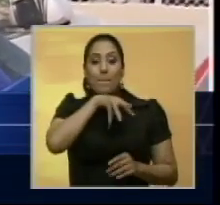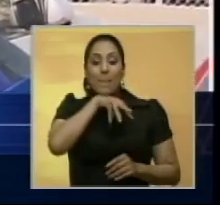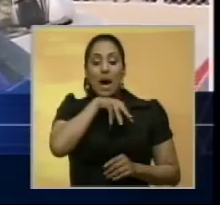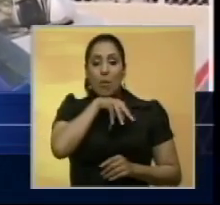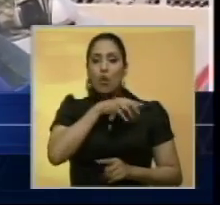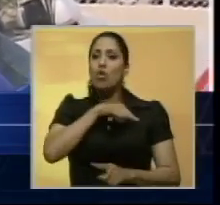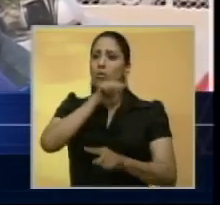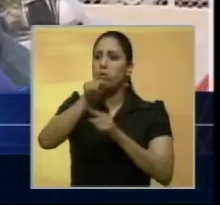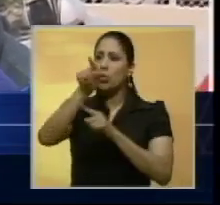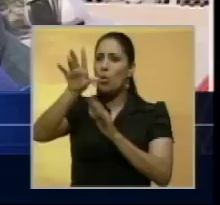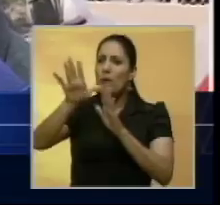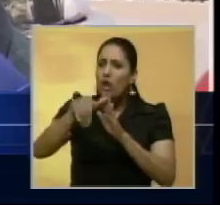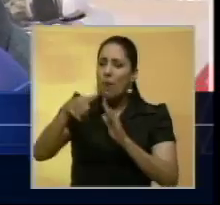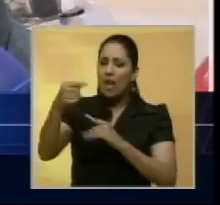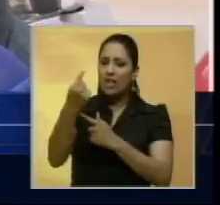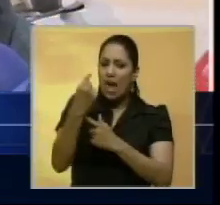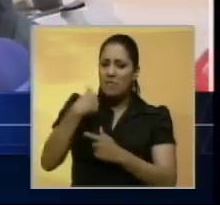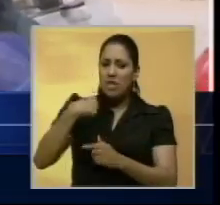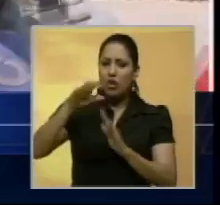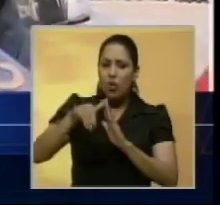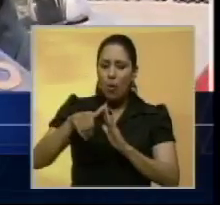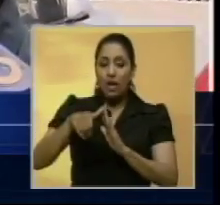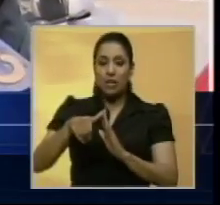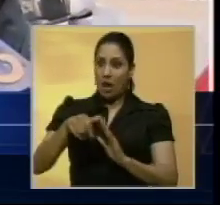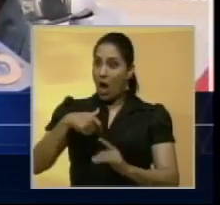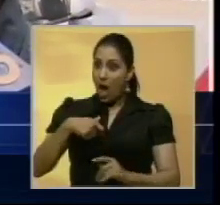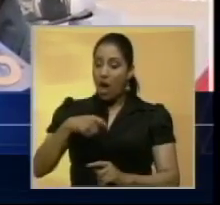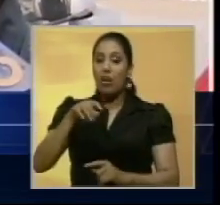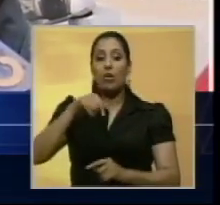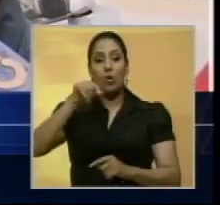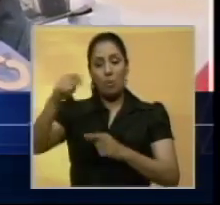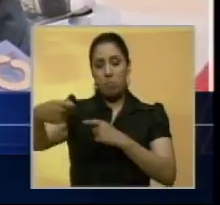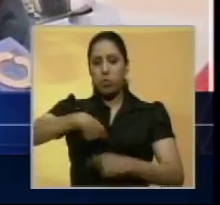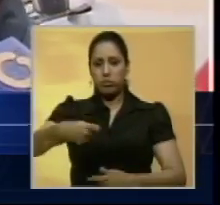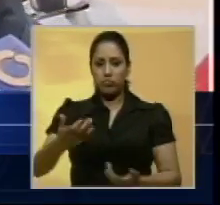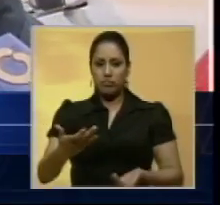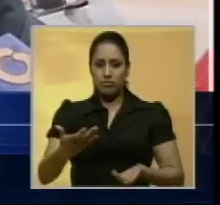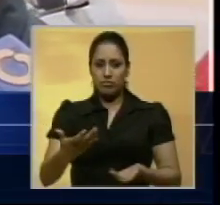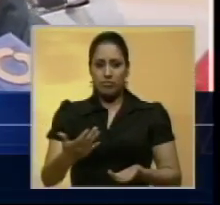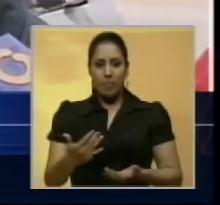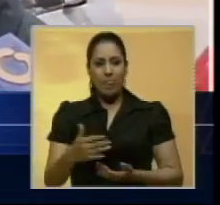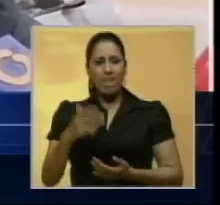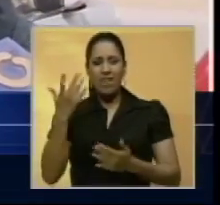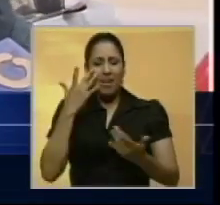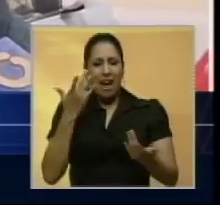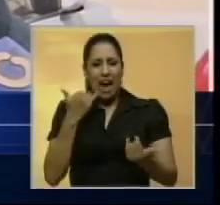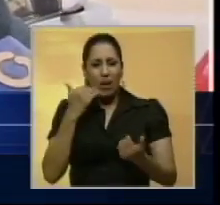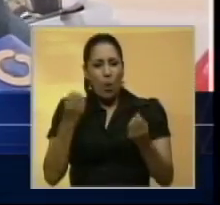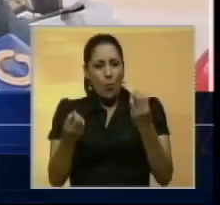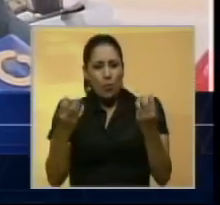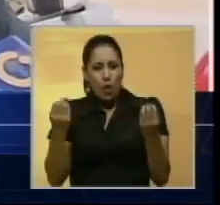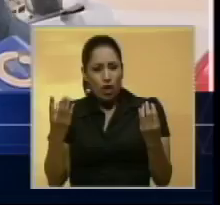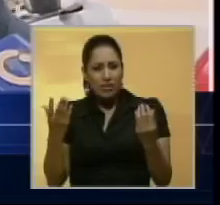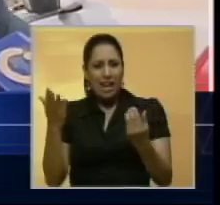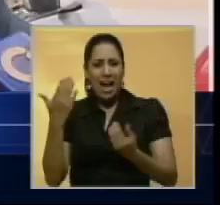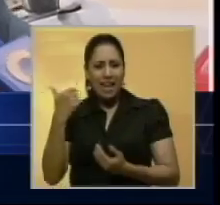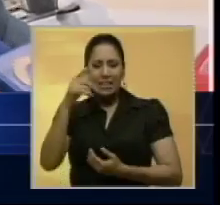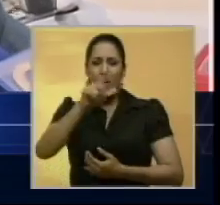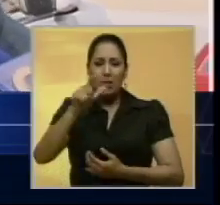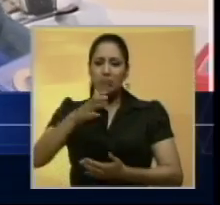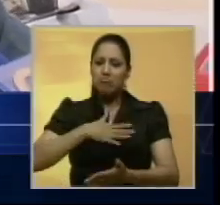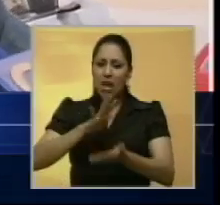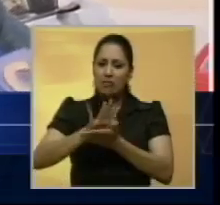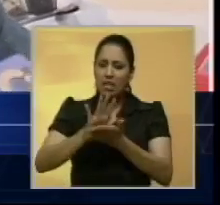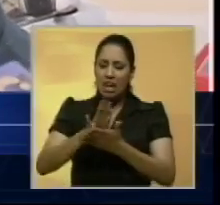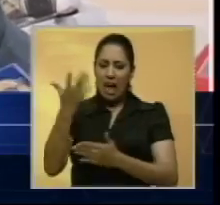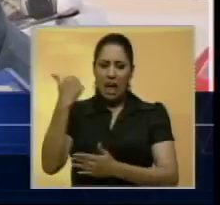estaba reclamando, pues, los muchachos lo agarraron y apuñalaron. Por todas partes, hasta hasta en las partes del monte, que uno podía estar más